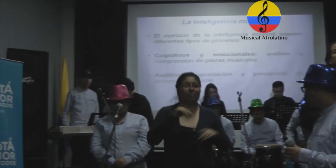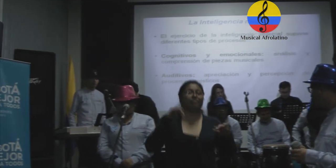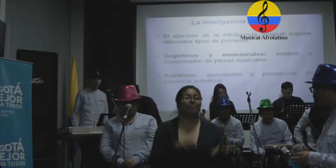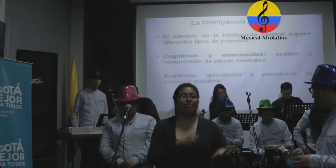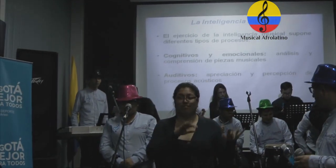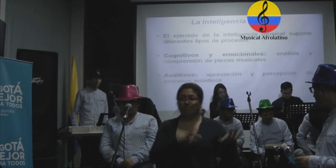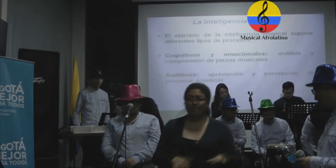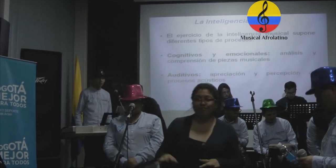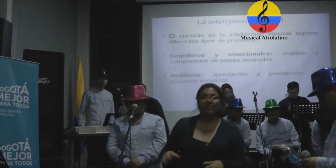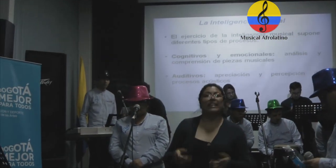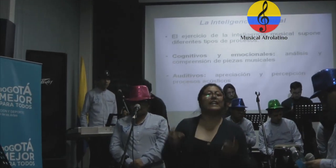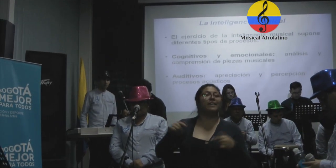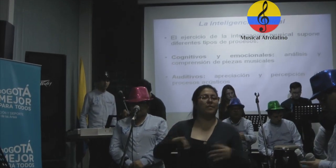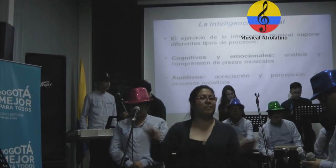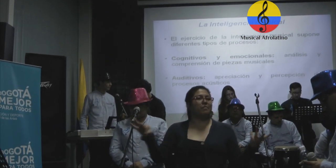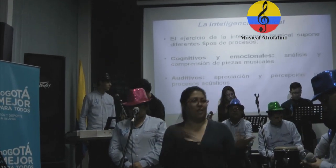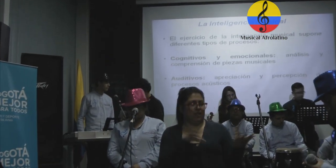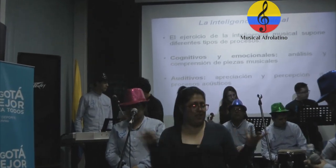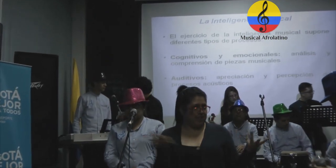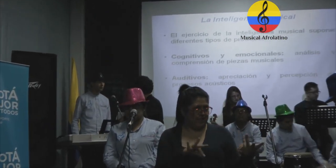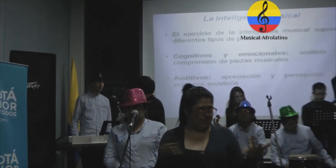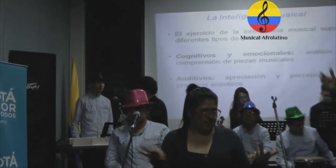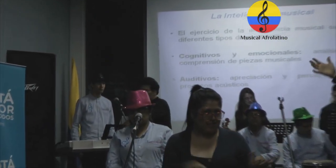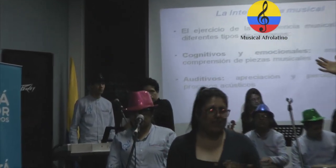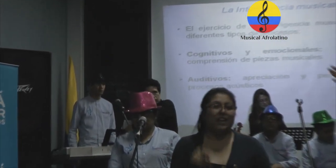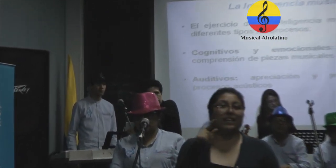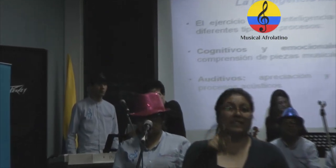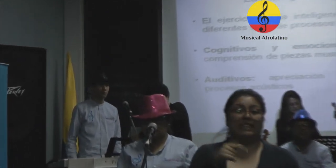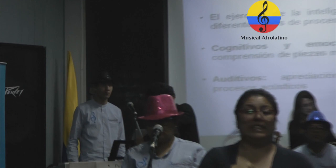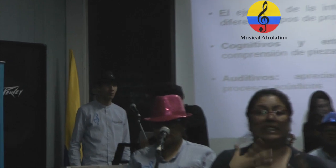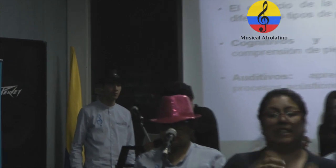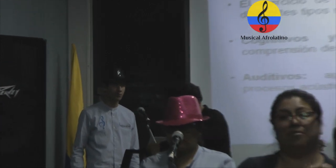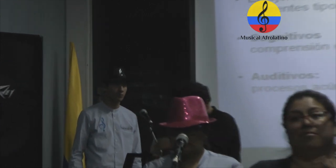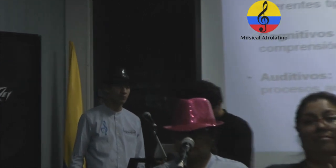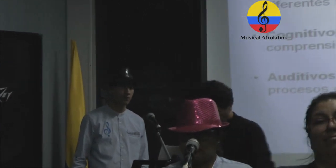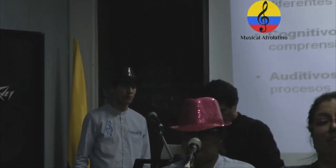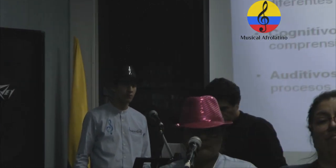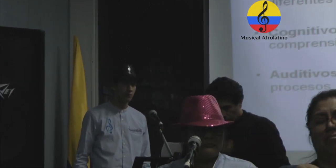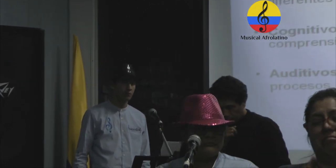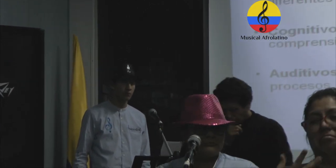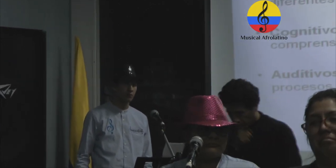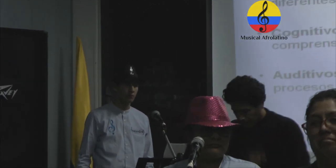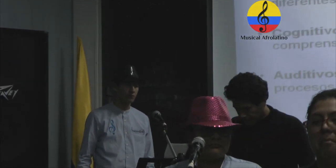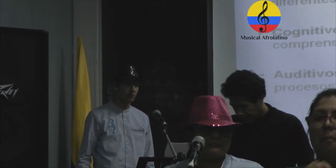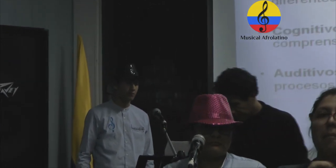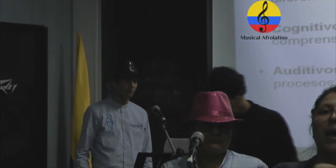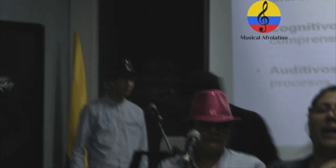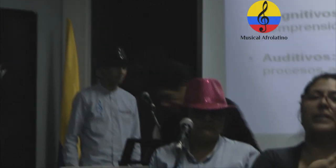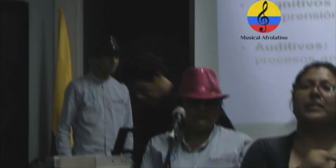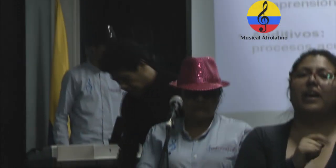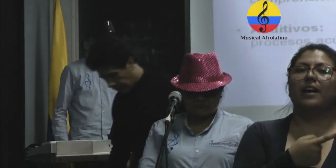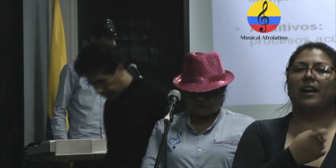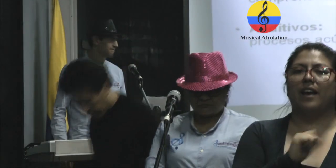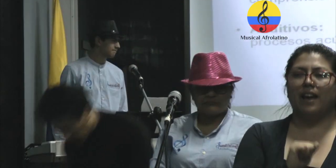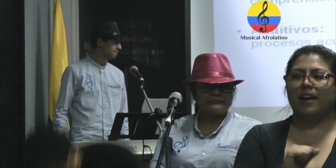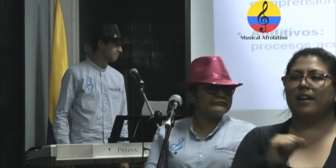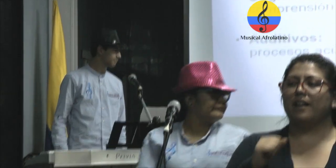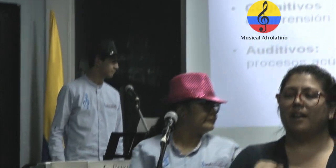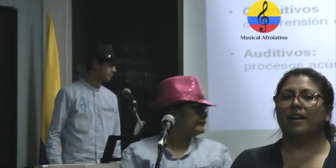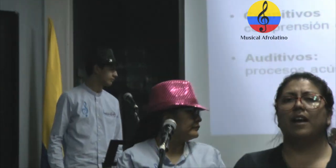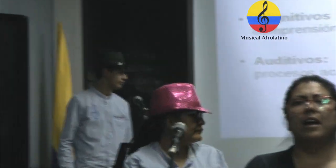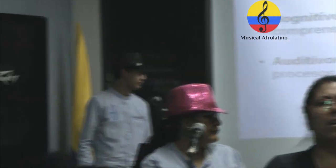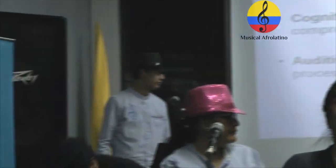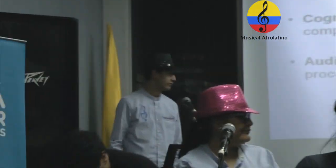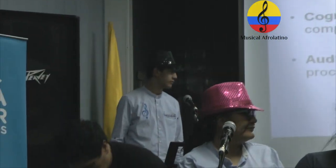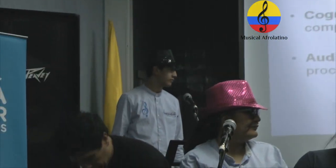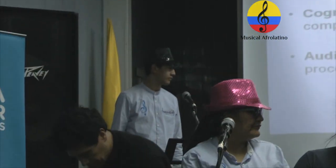también toca violín. Entonces, yo creo que él se destaque aquí en este numerito. Eso es una pachanga, ustedes la conocen. El repertorio pues